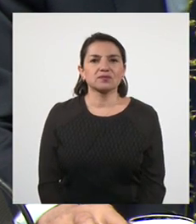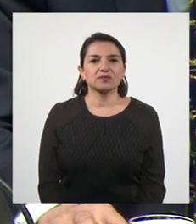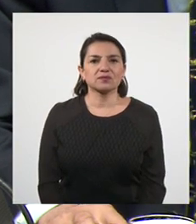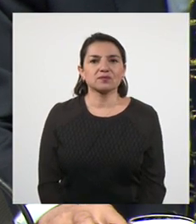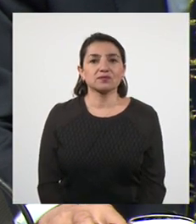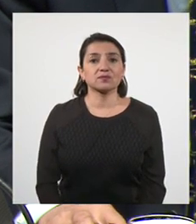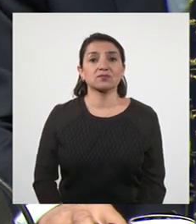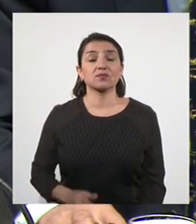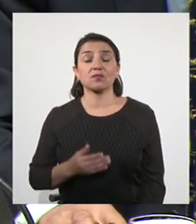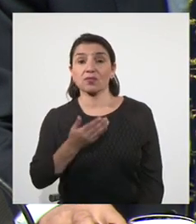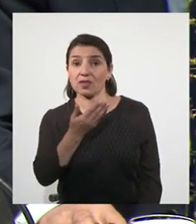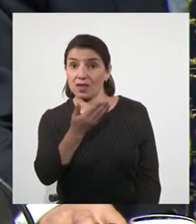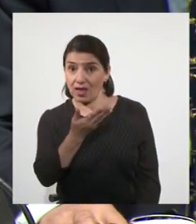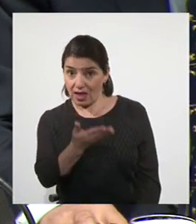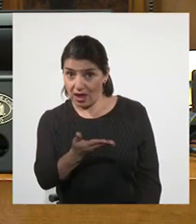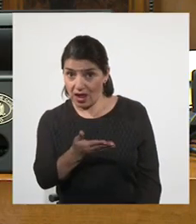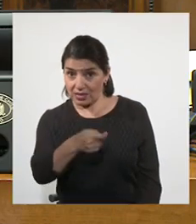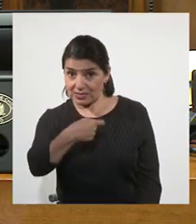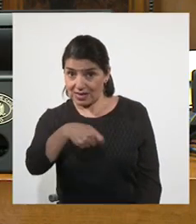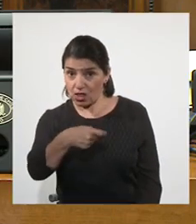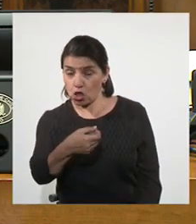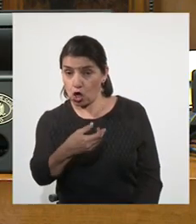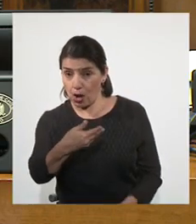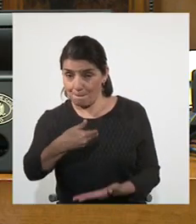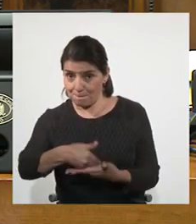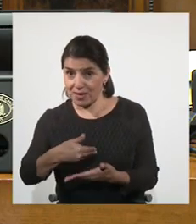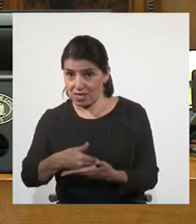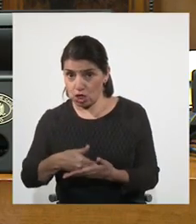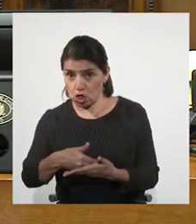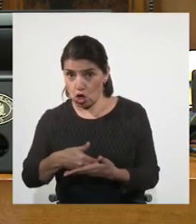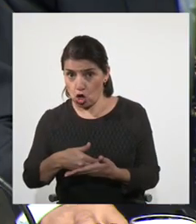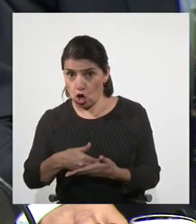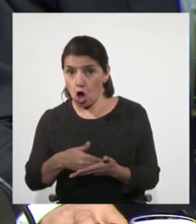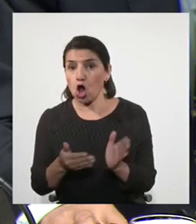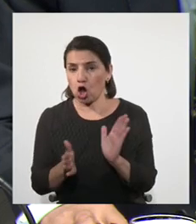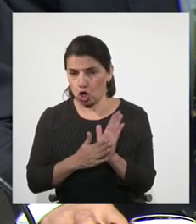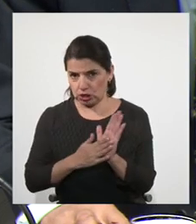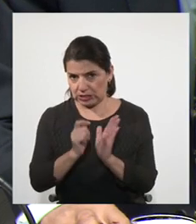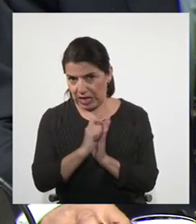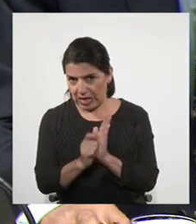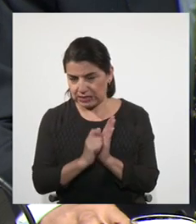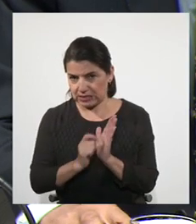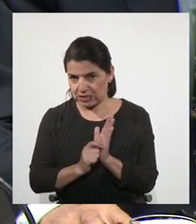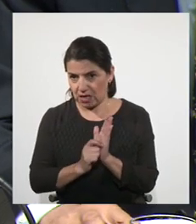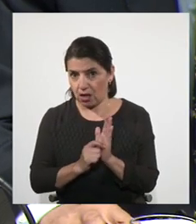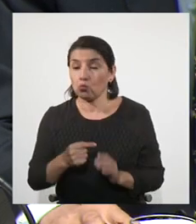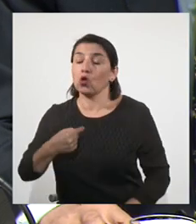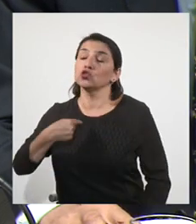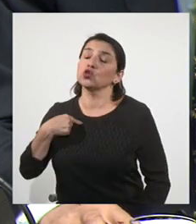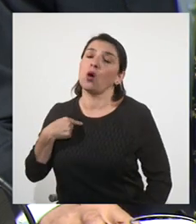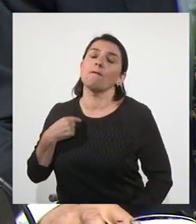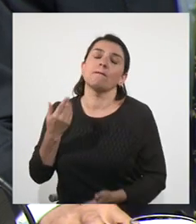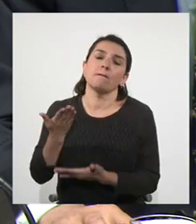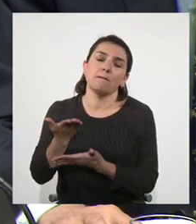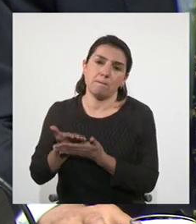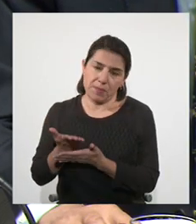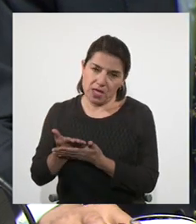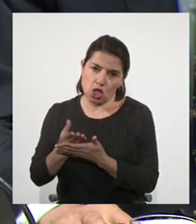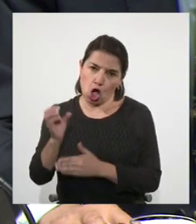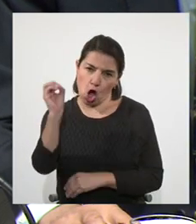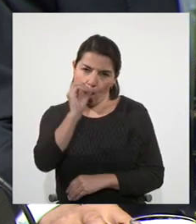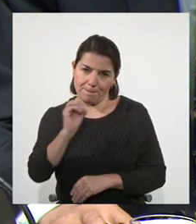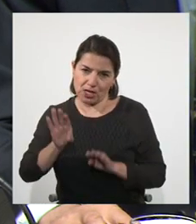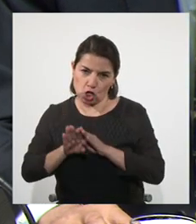Él pidió la constancia y eso es lo que se entonces ha consignado. Entonces yo pido la opinión de la mesa respecto al quórum.